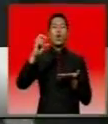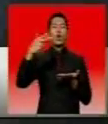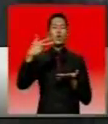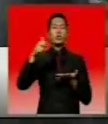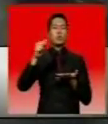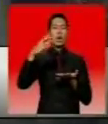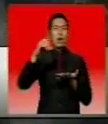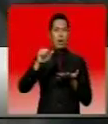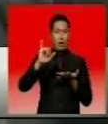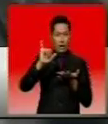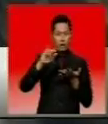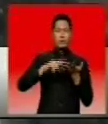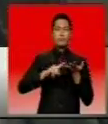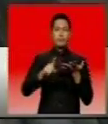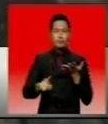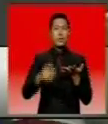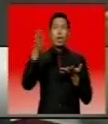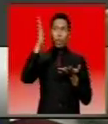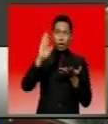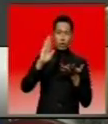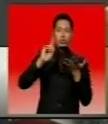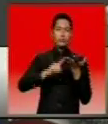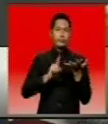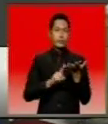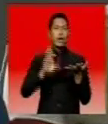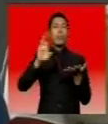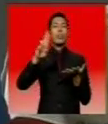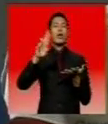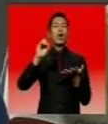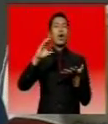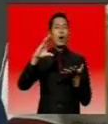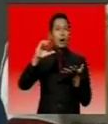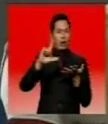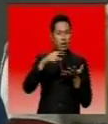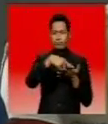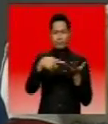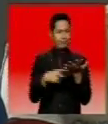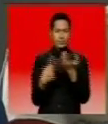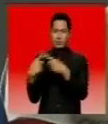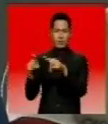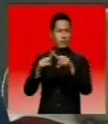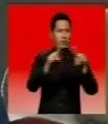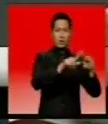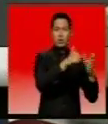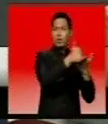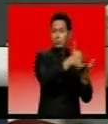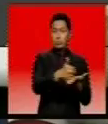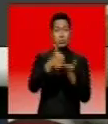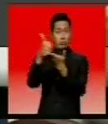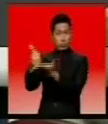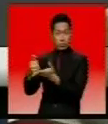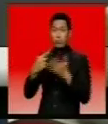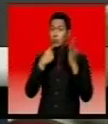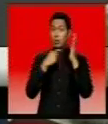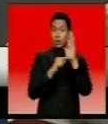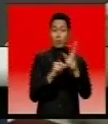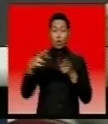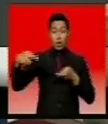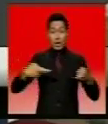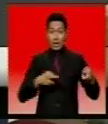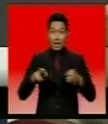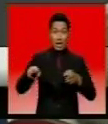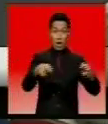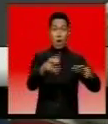Voluntad de Dios, La Troncal, entre otras. Minimiza el impacto aguas abajo en lo que es las inundaciones que anteriormente se las